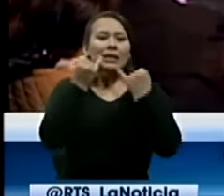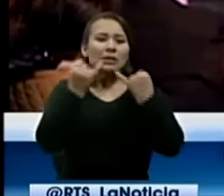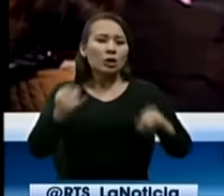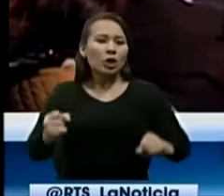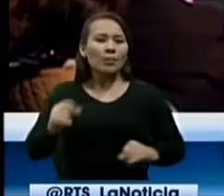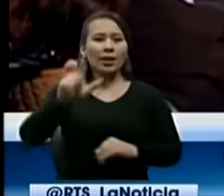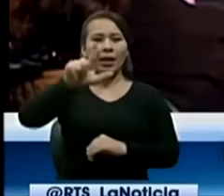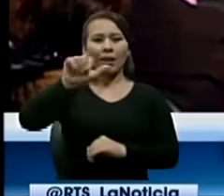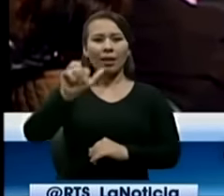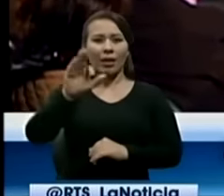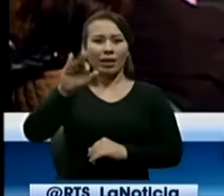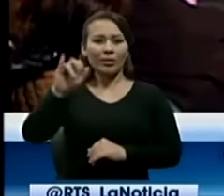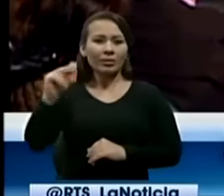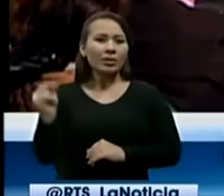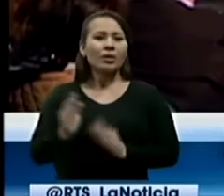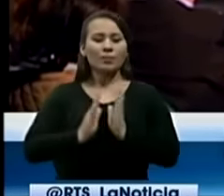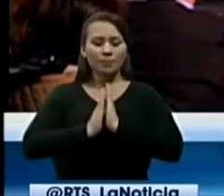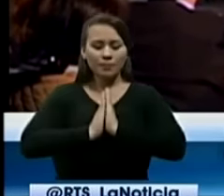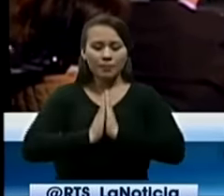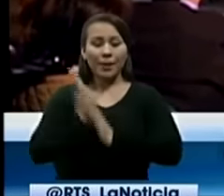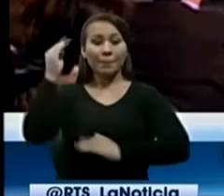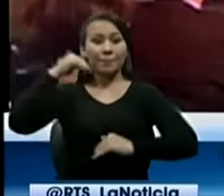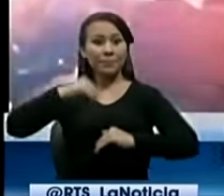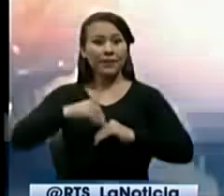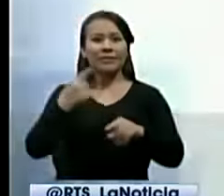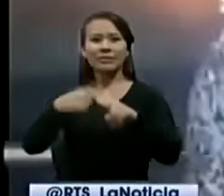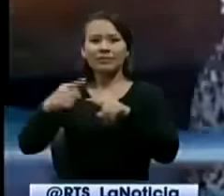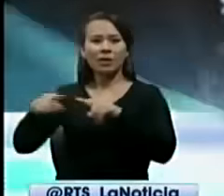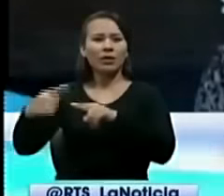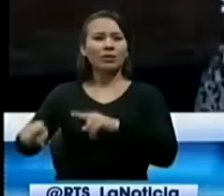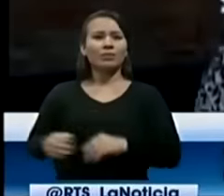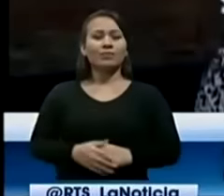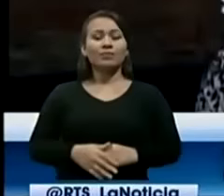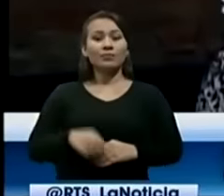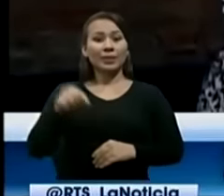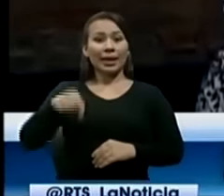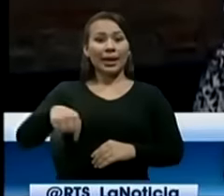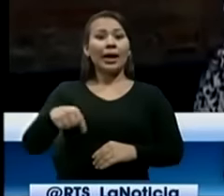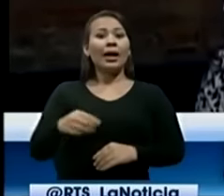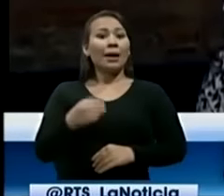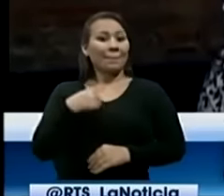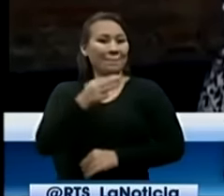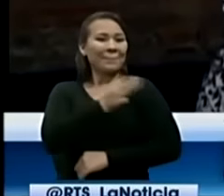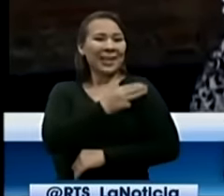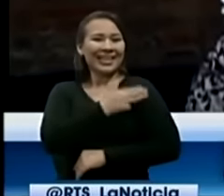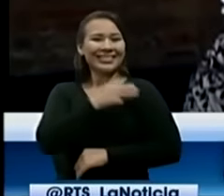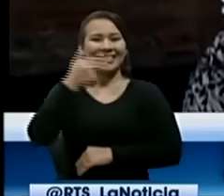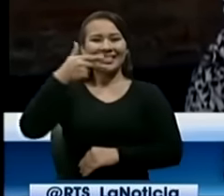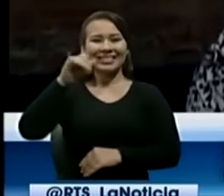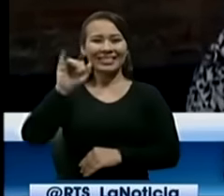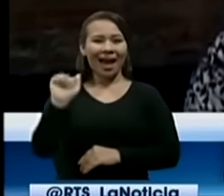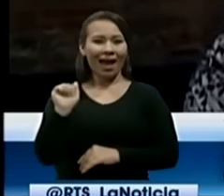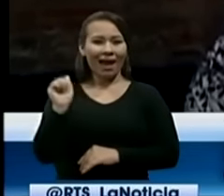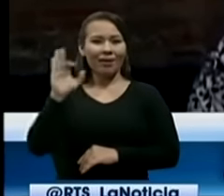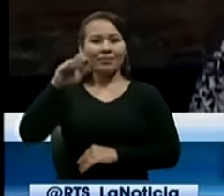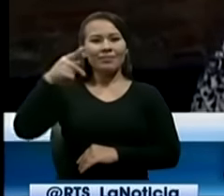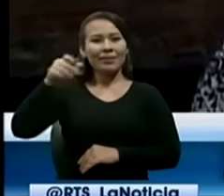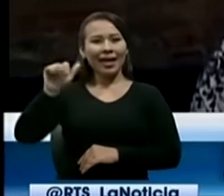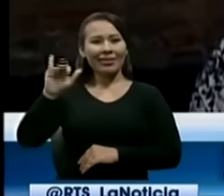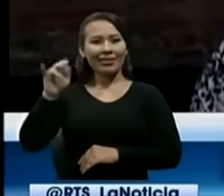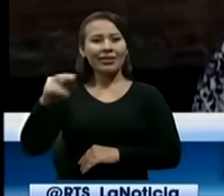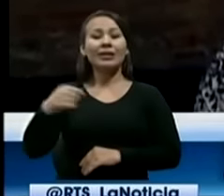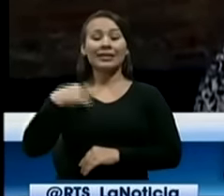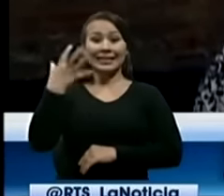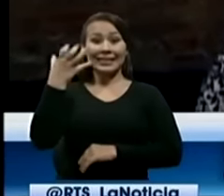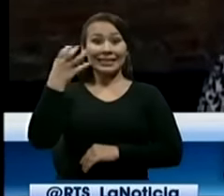misas, Te Deum, villancicos, entre otros. La maestra Chía Patiño invita a toda la ciudadanía a participar de este